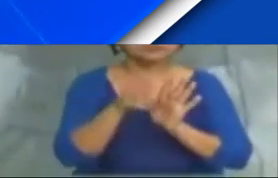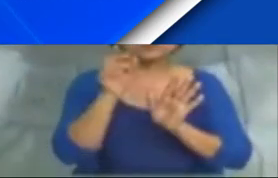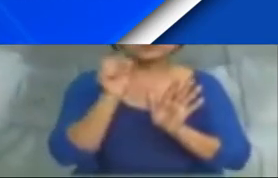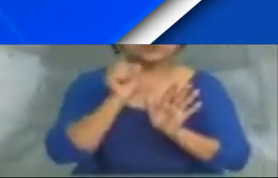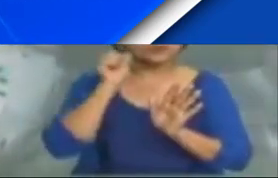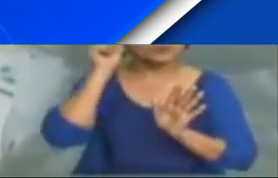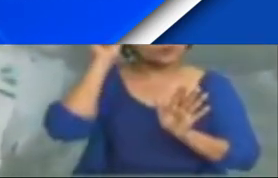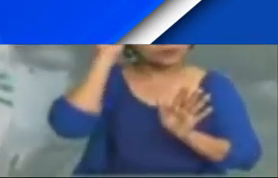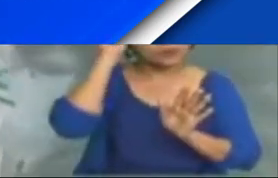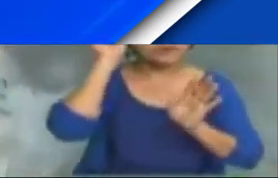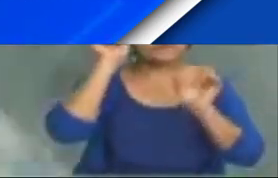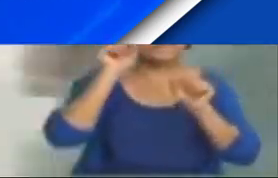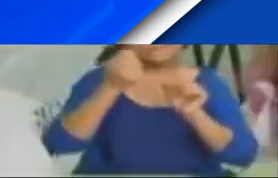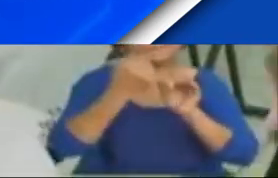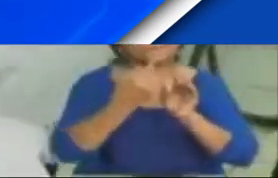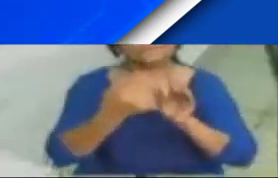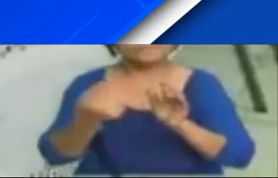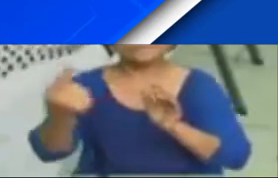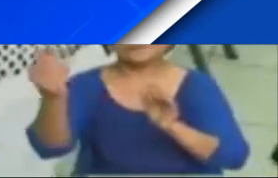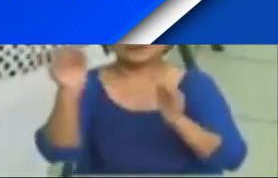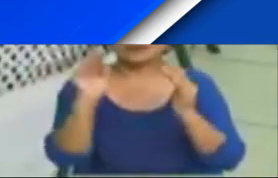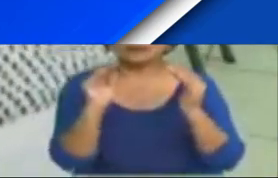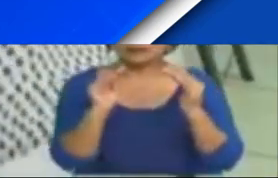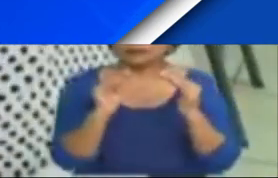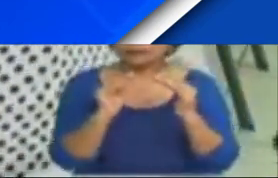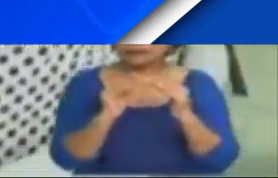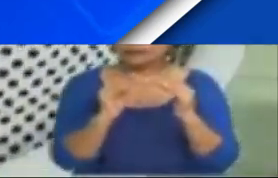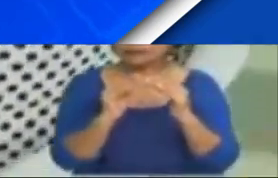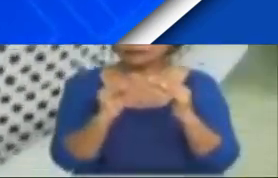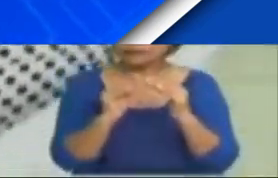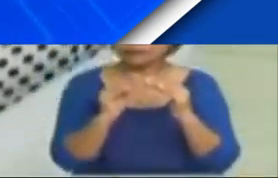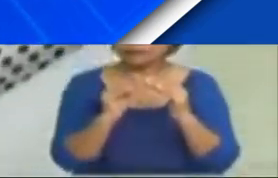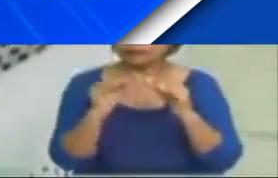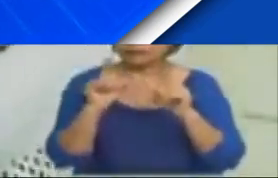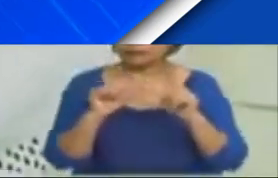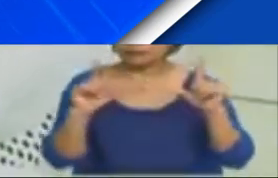literalmente ha salvado vidas. Para Noticias 12, Gabriela Solórzano.